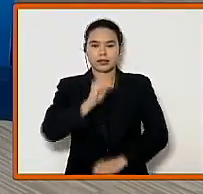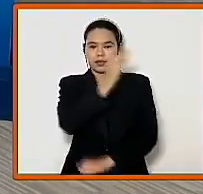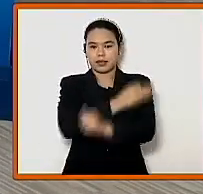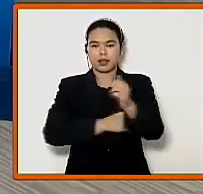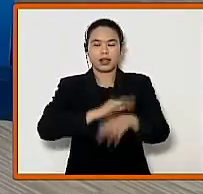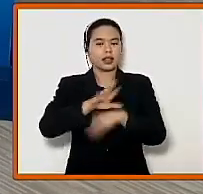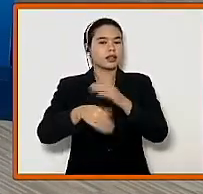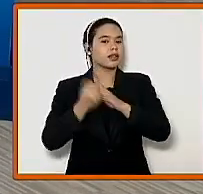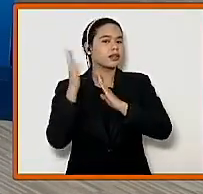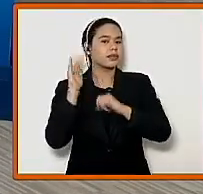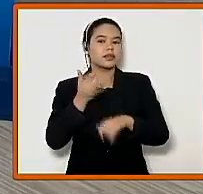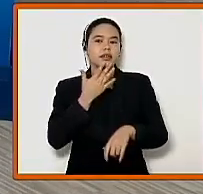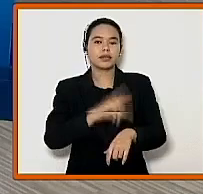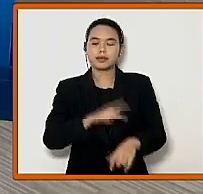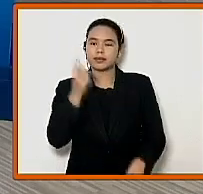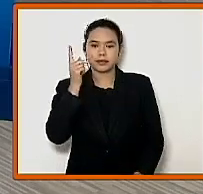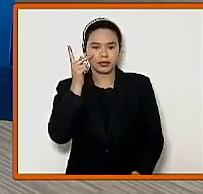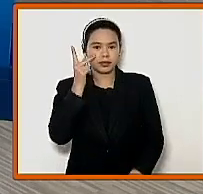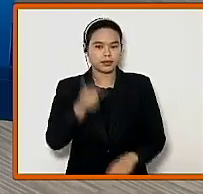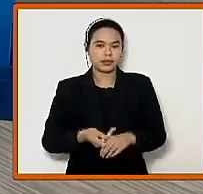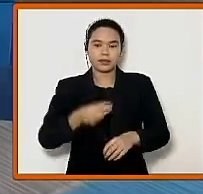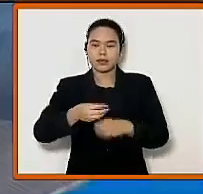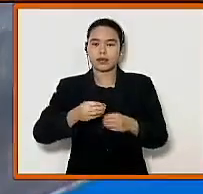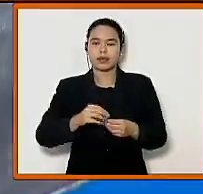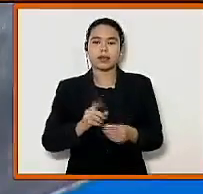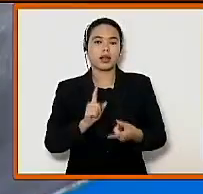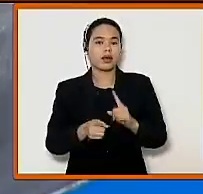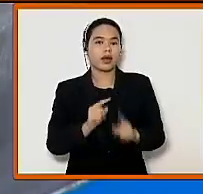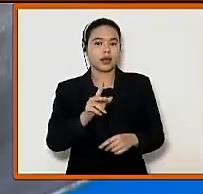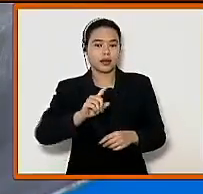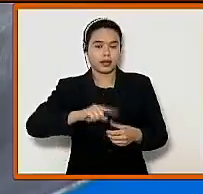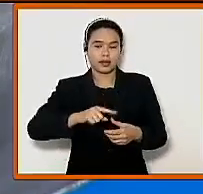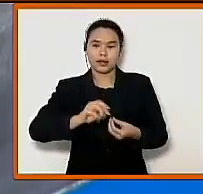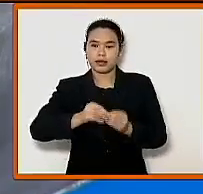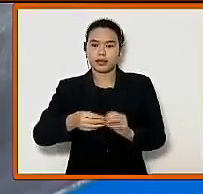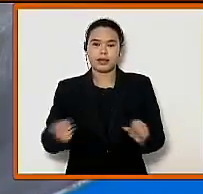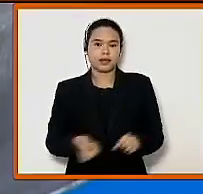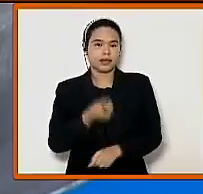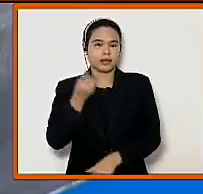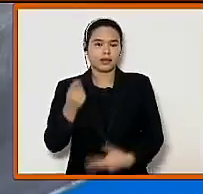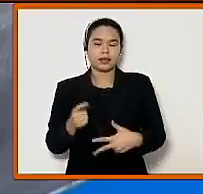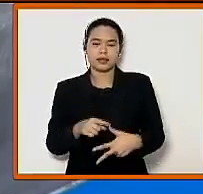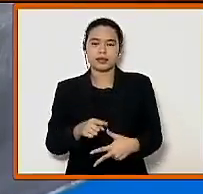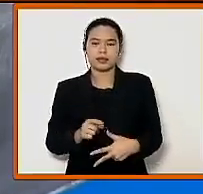Te deseo suerte, jugador, porque vamos a conocer cuál es nuestro primer número. Y este es